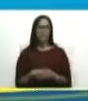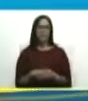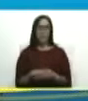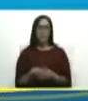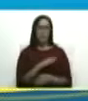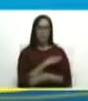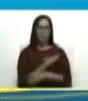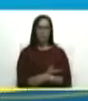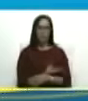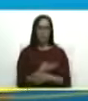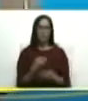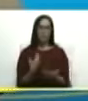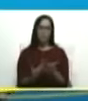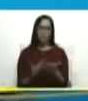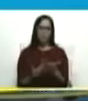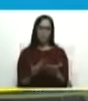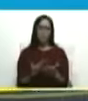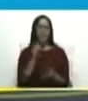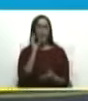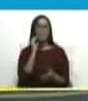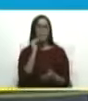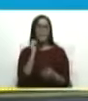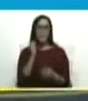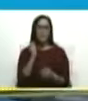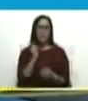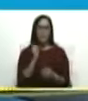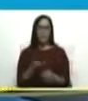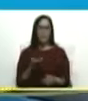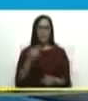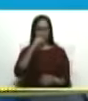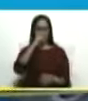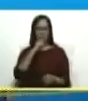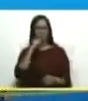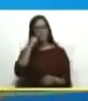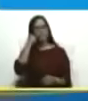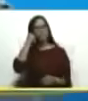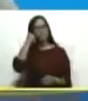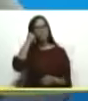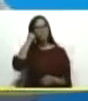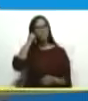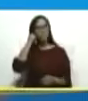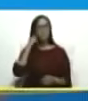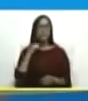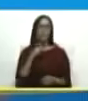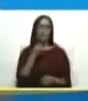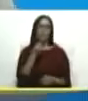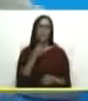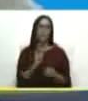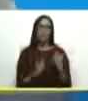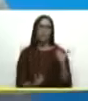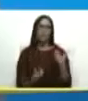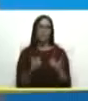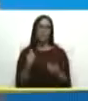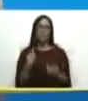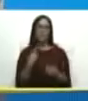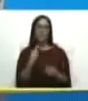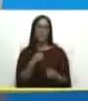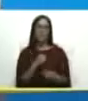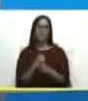fuerza con sus argumentos, con la experiencia y las tareas prioritarias para este año. Sí. Bueno, presidente, primero decirle que el